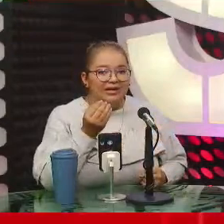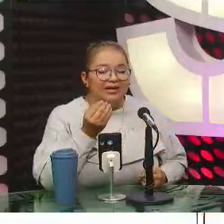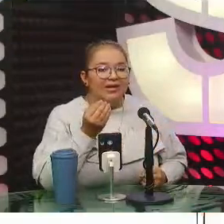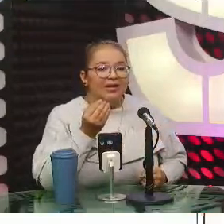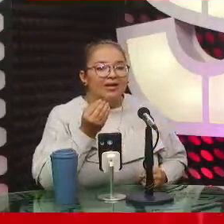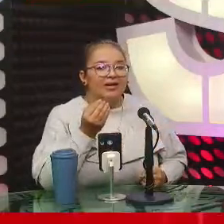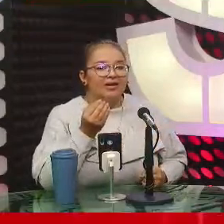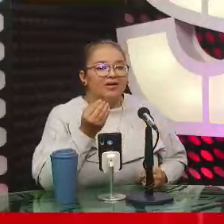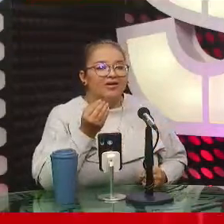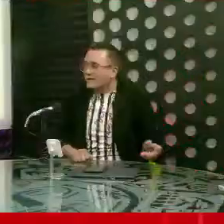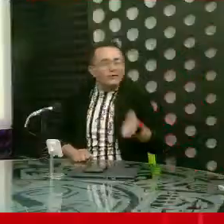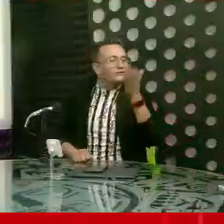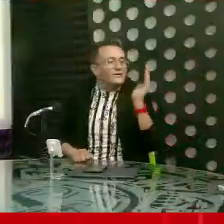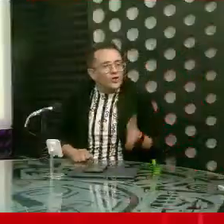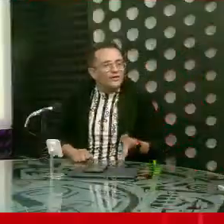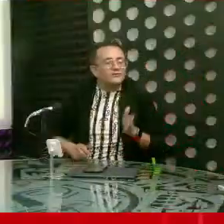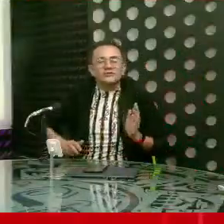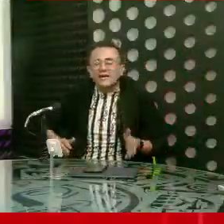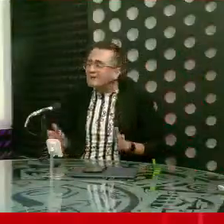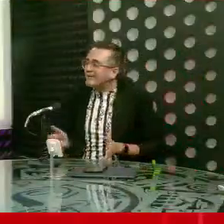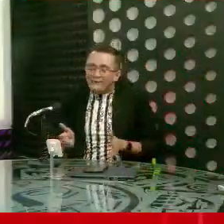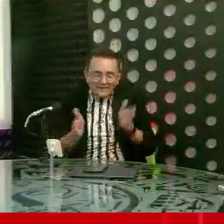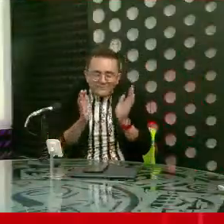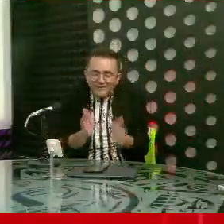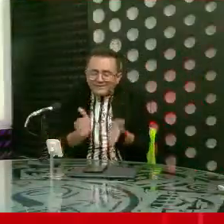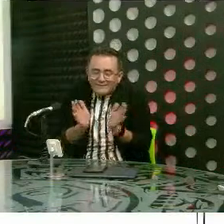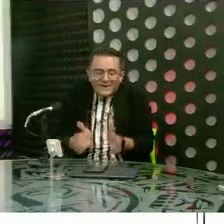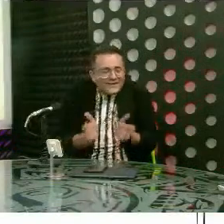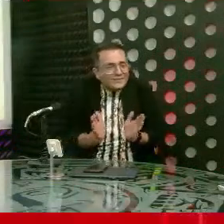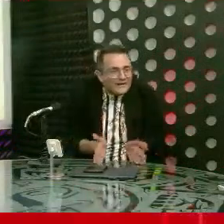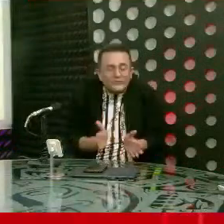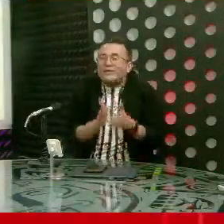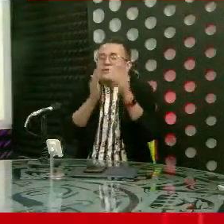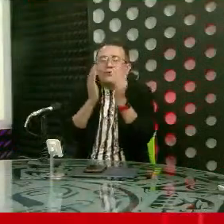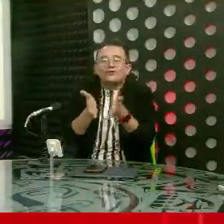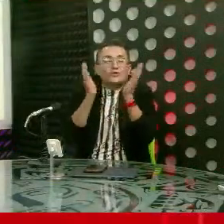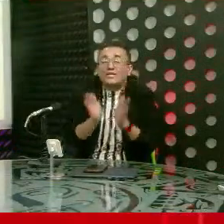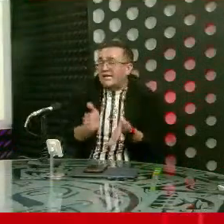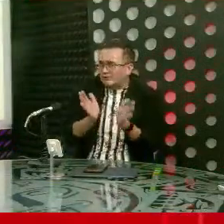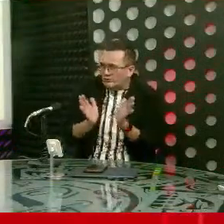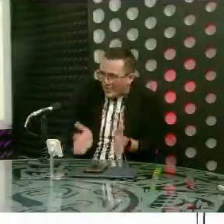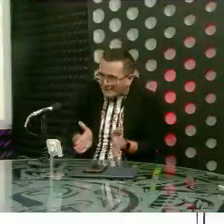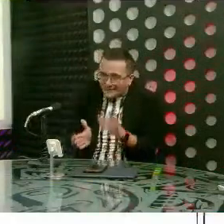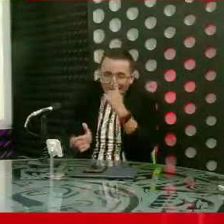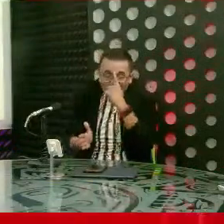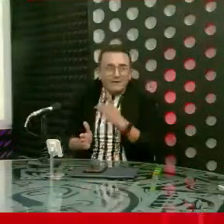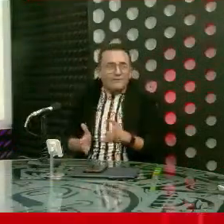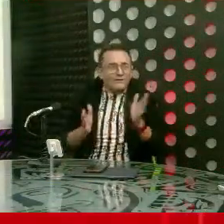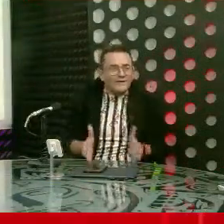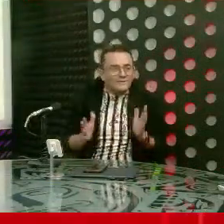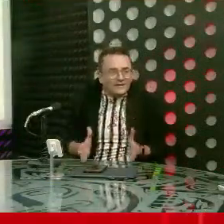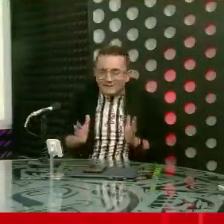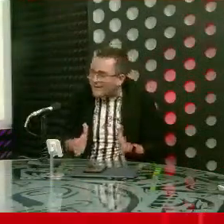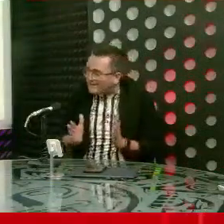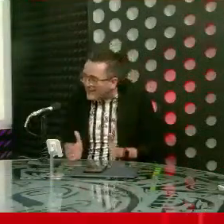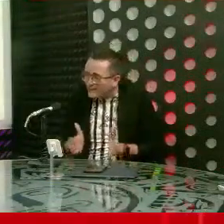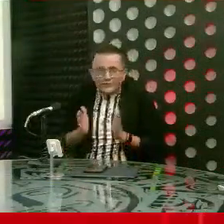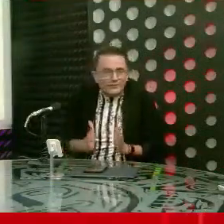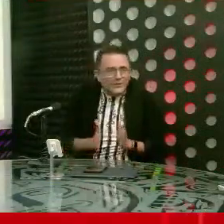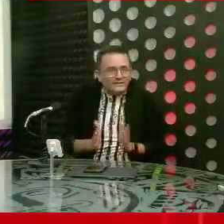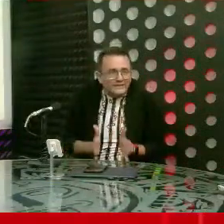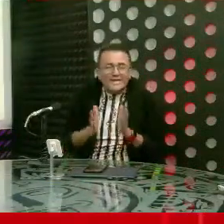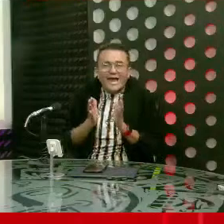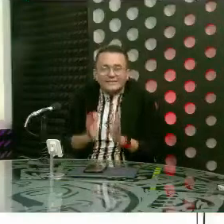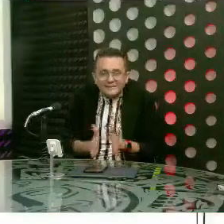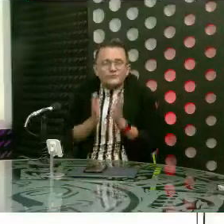Un meadero. Porque los señores no saben que hay unas madres llamadas baños, a lo mejor no tienen en sus casas, pero hay unas madres llamadas baños